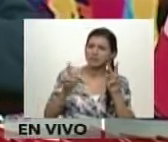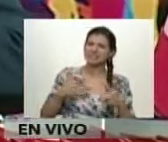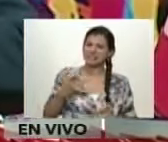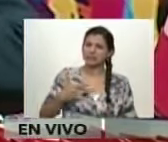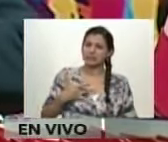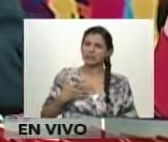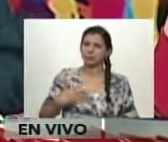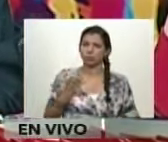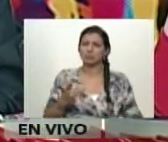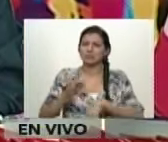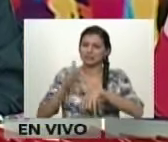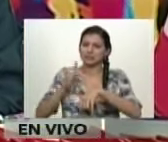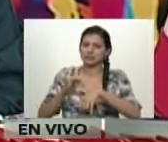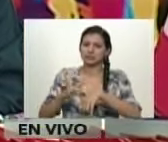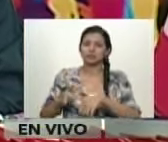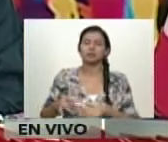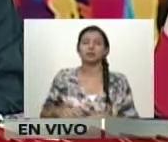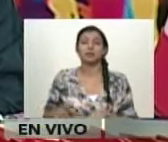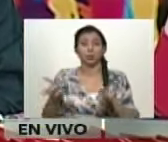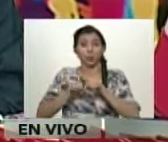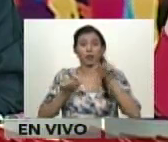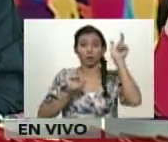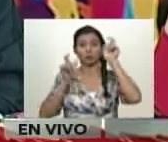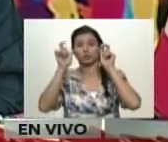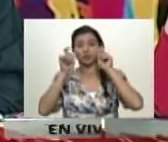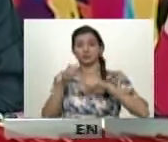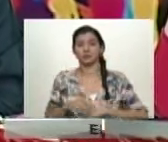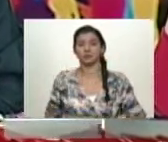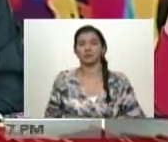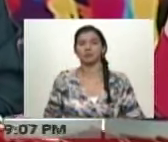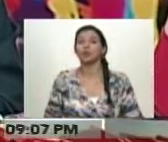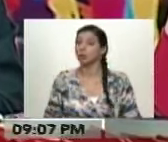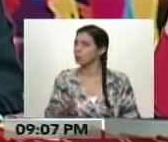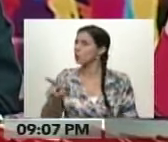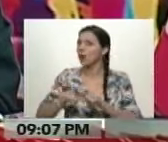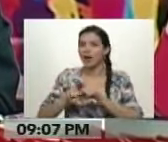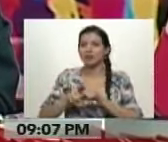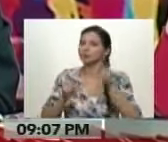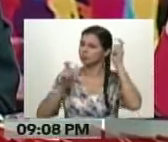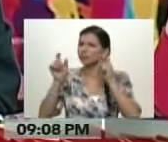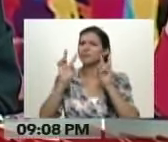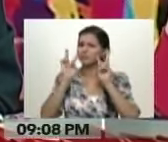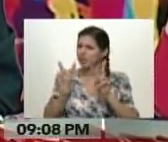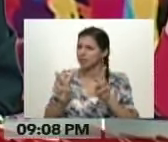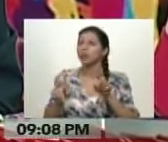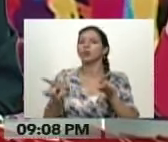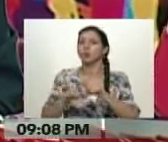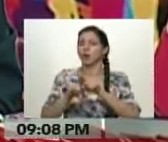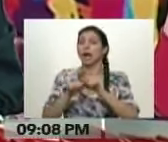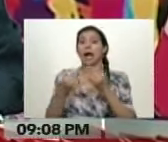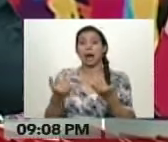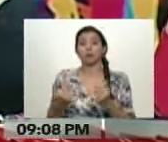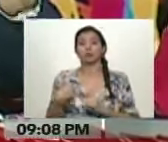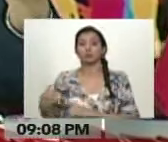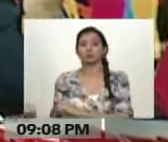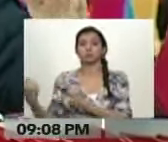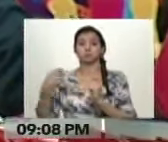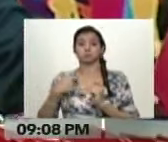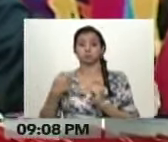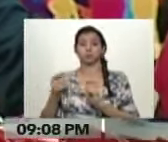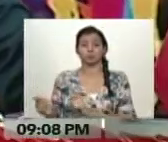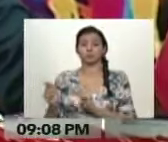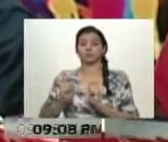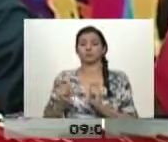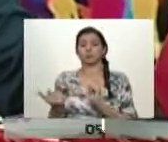físicamente. Con el comandante Chávez lo vimos. Y ahora que me toca a mí andar por esos